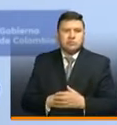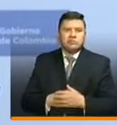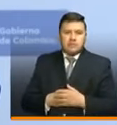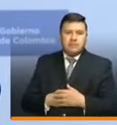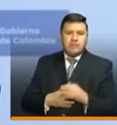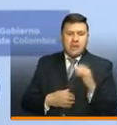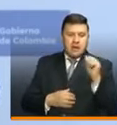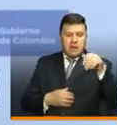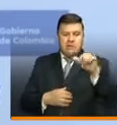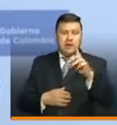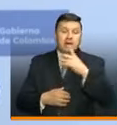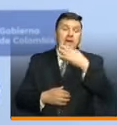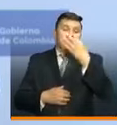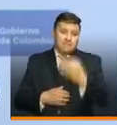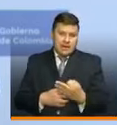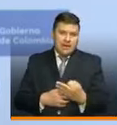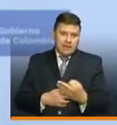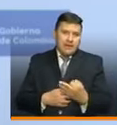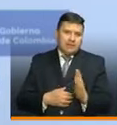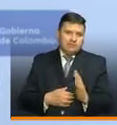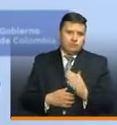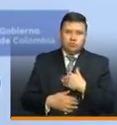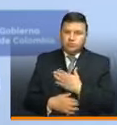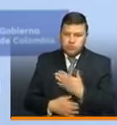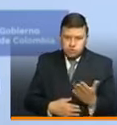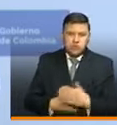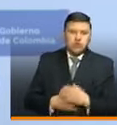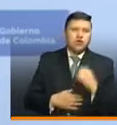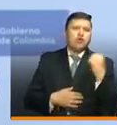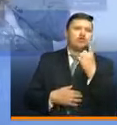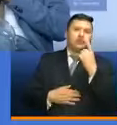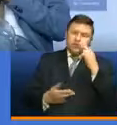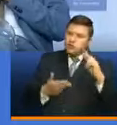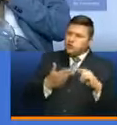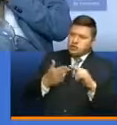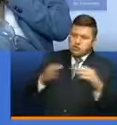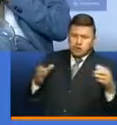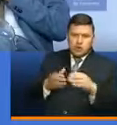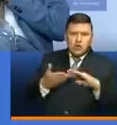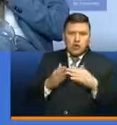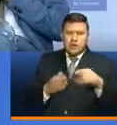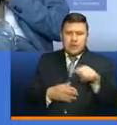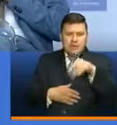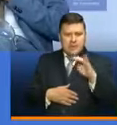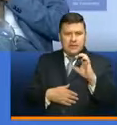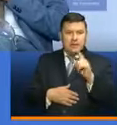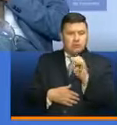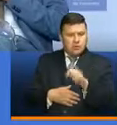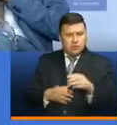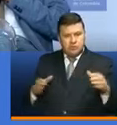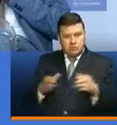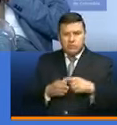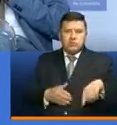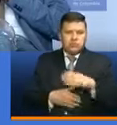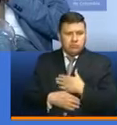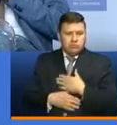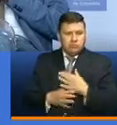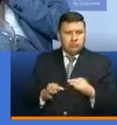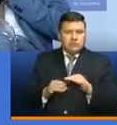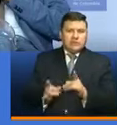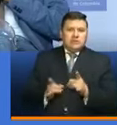Ana María, de verdad ha sido hasta ahora un gusto no solo conocerte y conocer a la comunidad Makers, sino que de hecho ustedes son parte